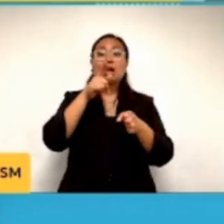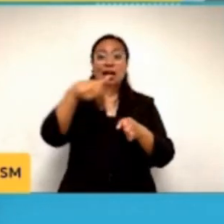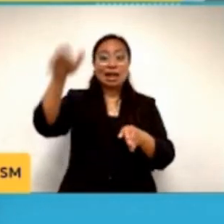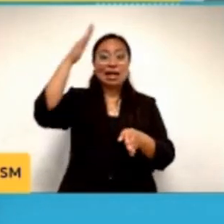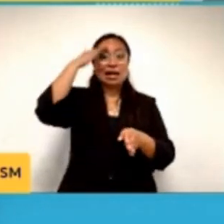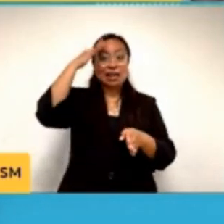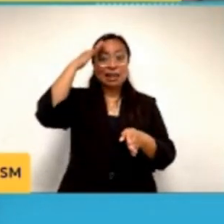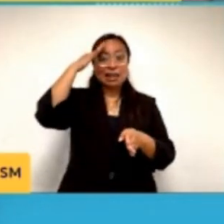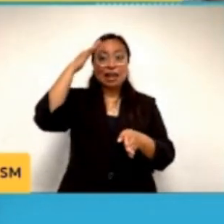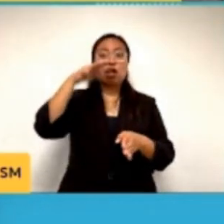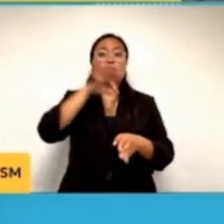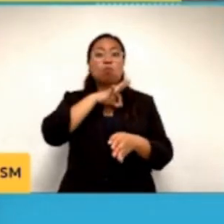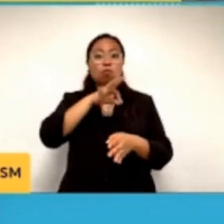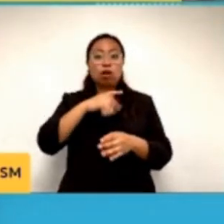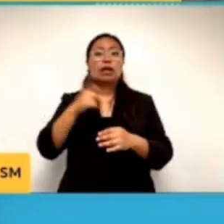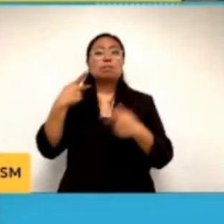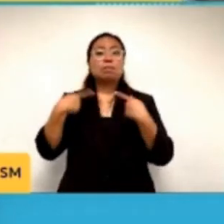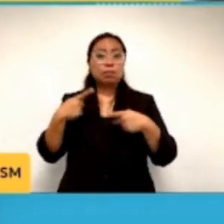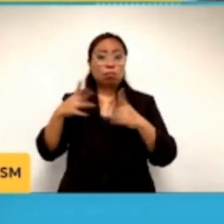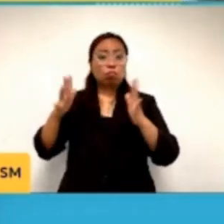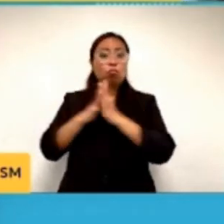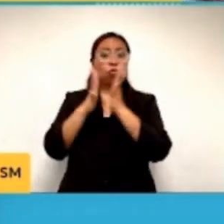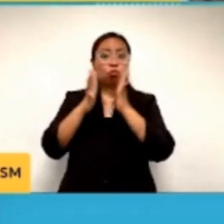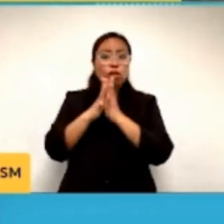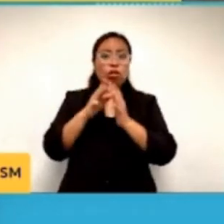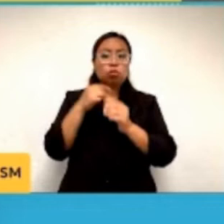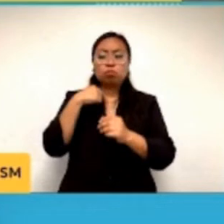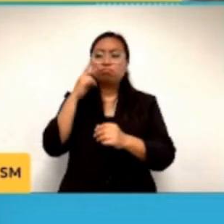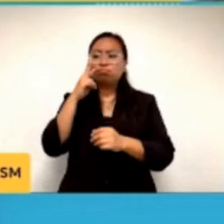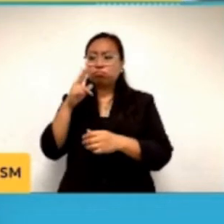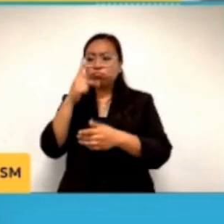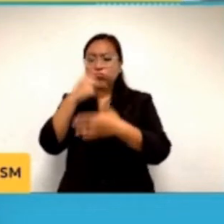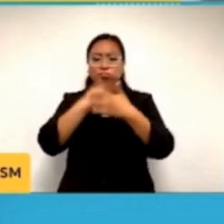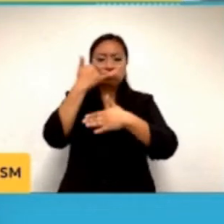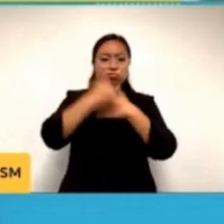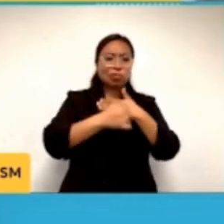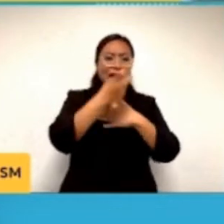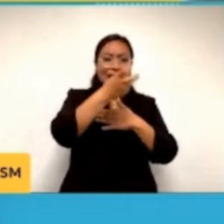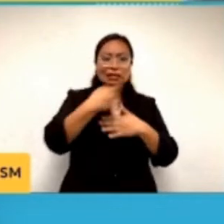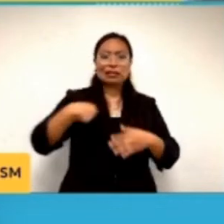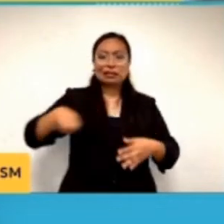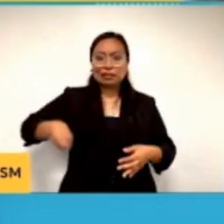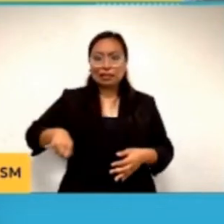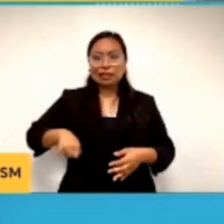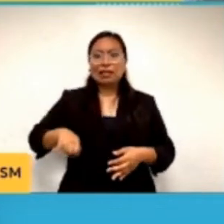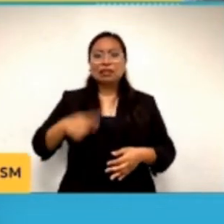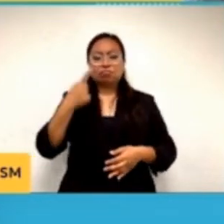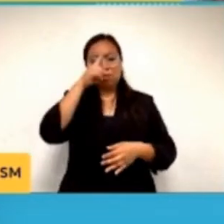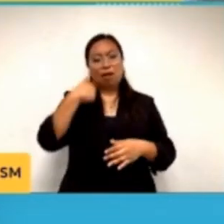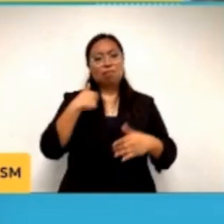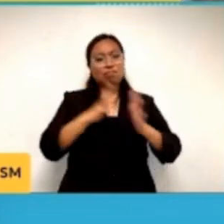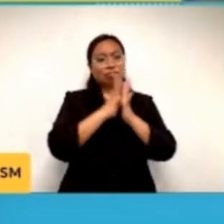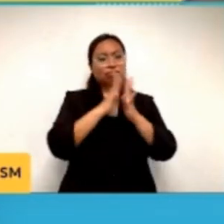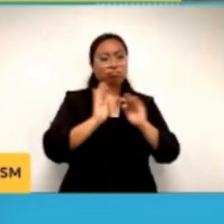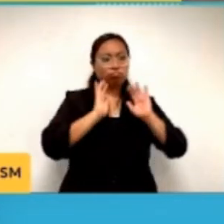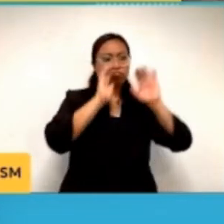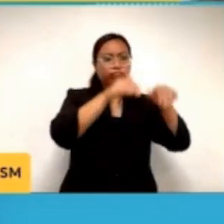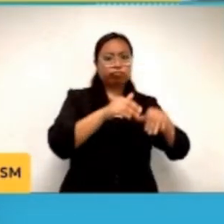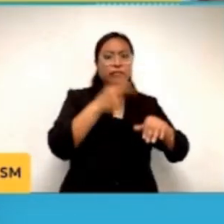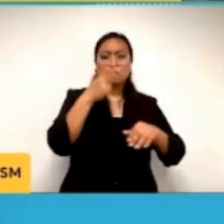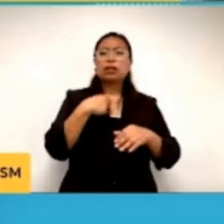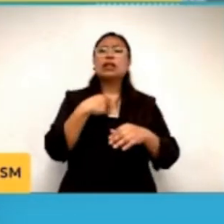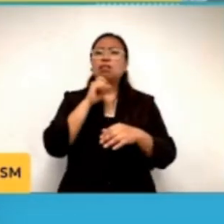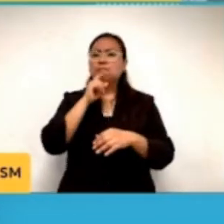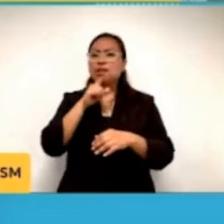a tu trabajo, que identifiques proyectos de alto impacto y busques cómo involucrarte en ellos y que participes en